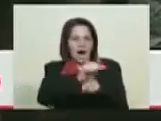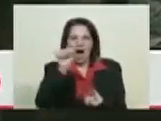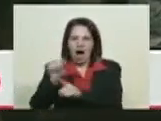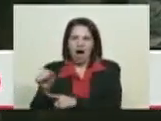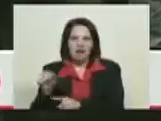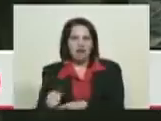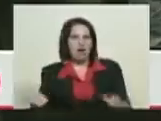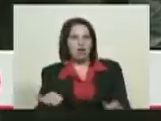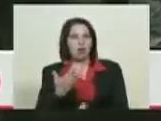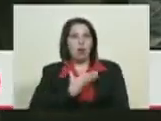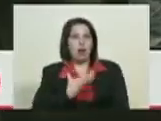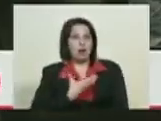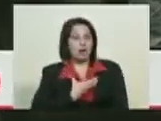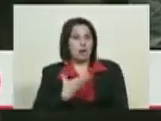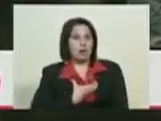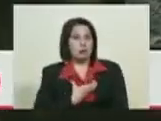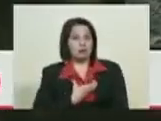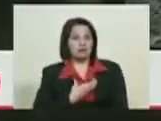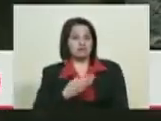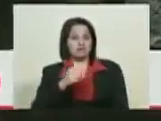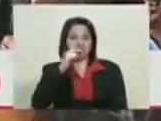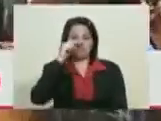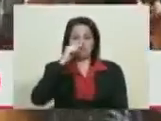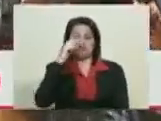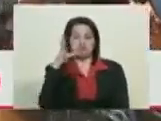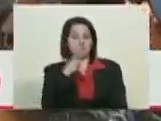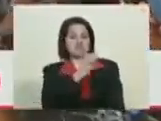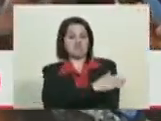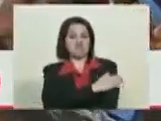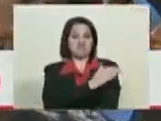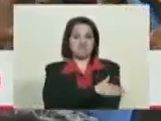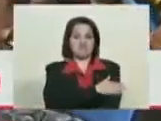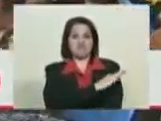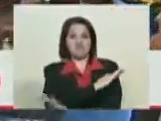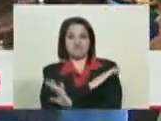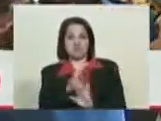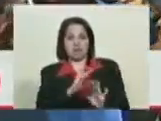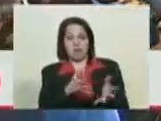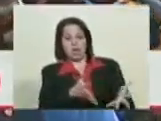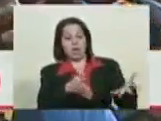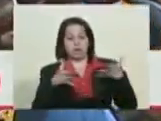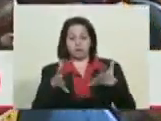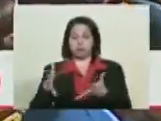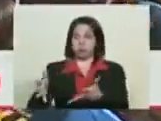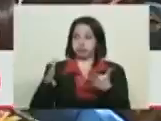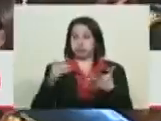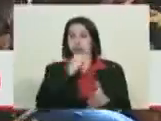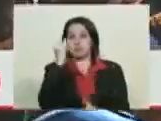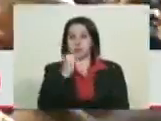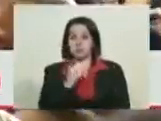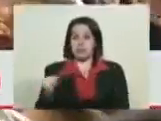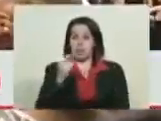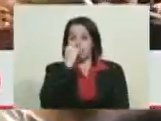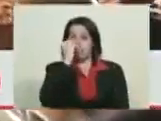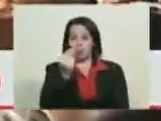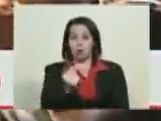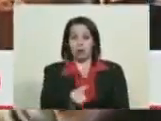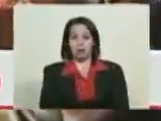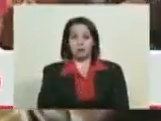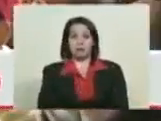las alcaldías oligarcas. Triunfo popular de Zamora, triunfo zamorista.